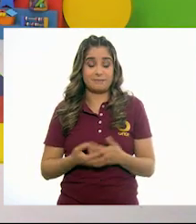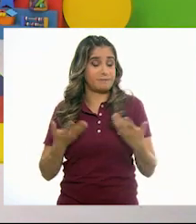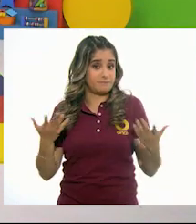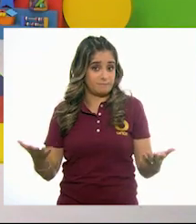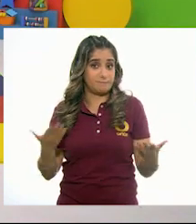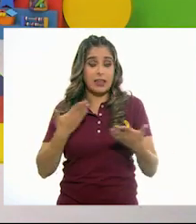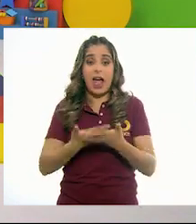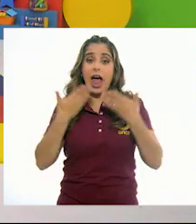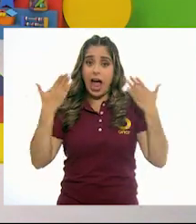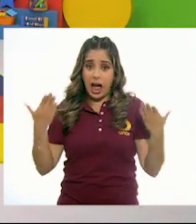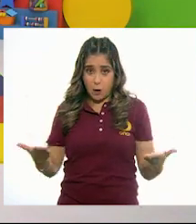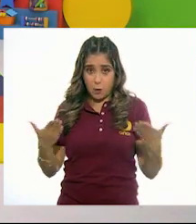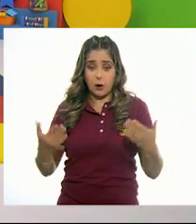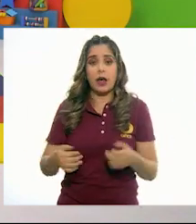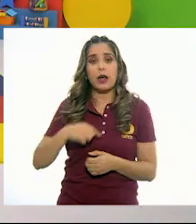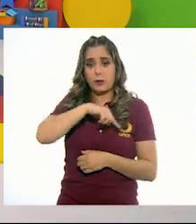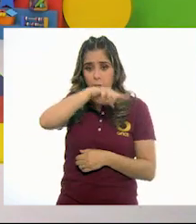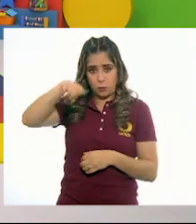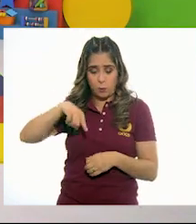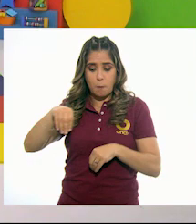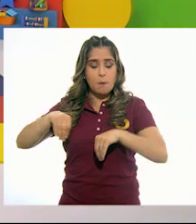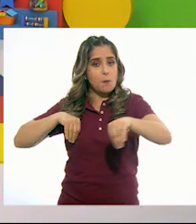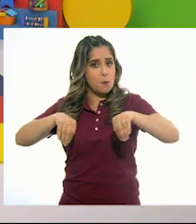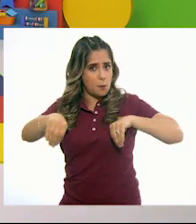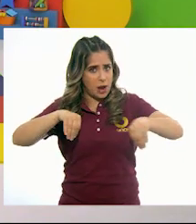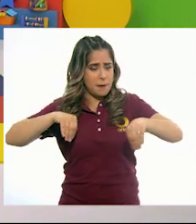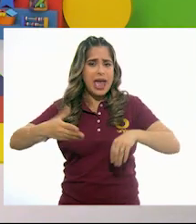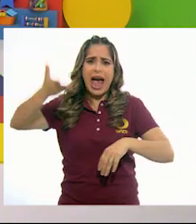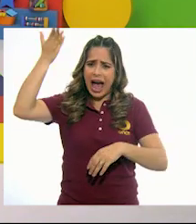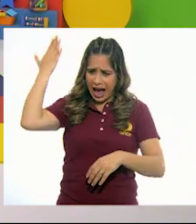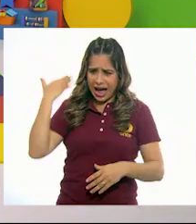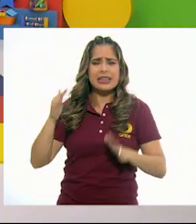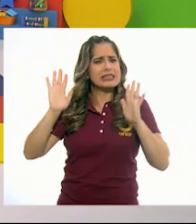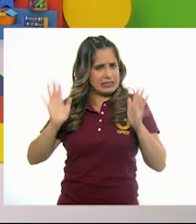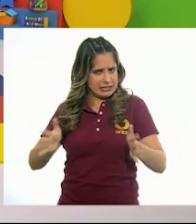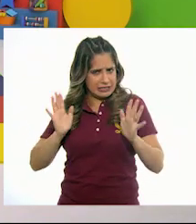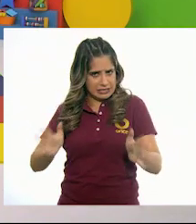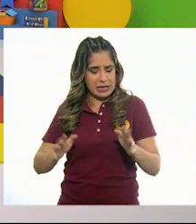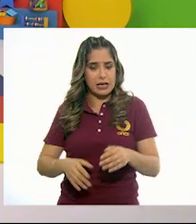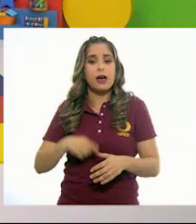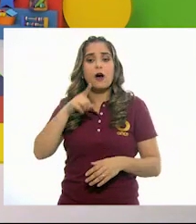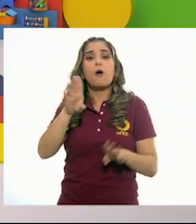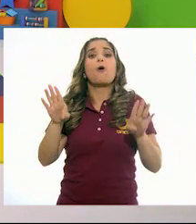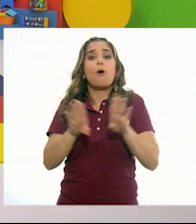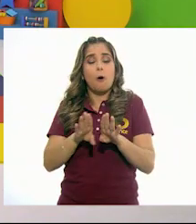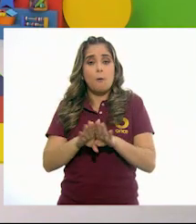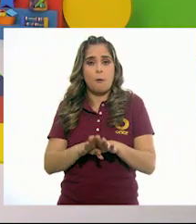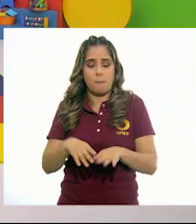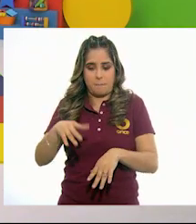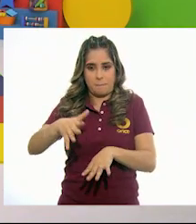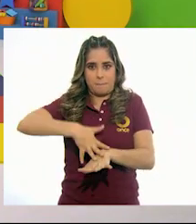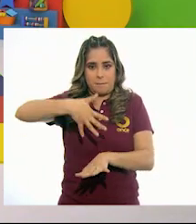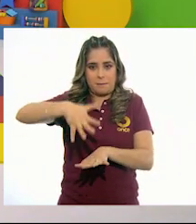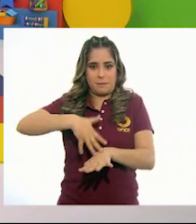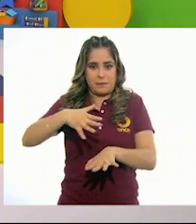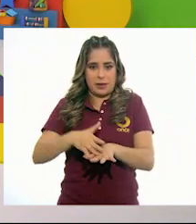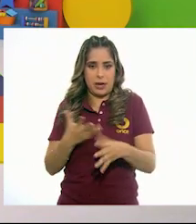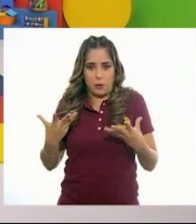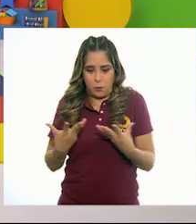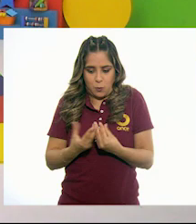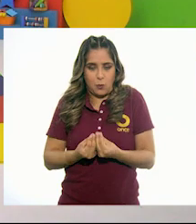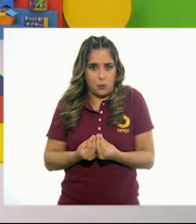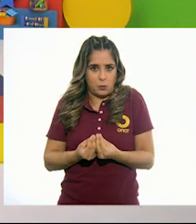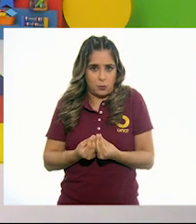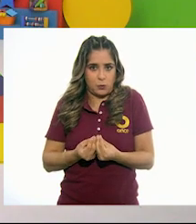Ahora vamos a realizar un desplazamiento que ya habíamos hecho anteriormente, que es saltando con piernas juntas, ¿recuerdas? Pero lo vamos a